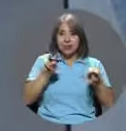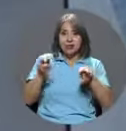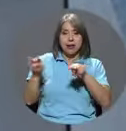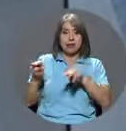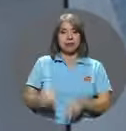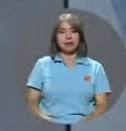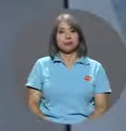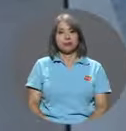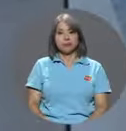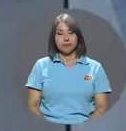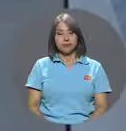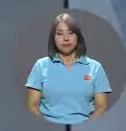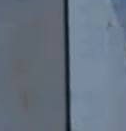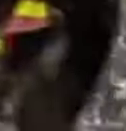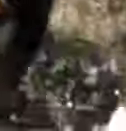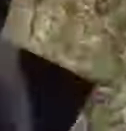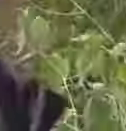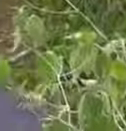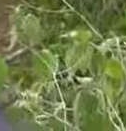estar vigilantes en este sentido.